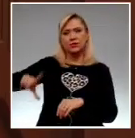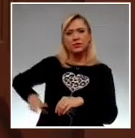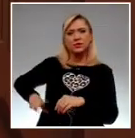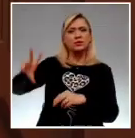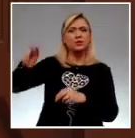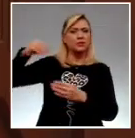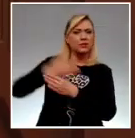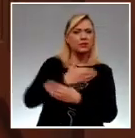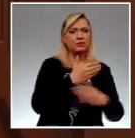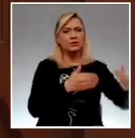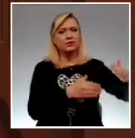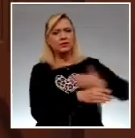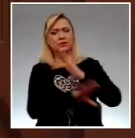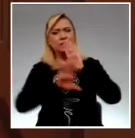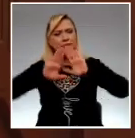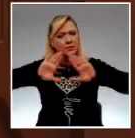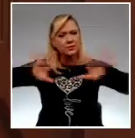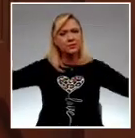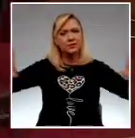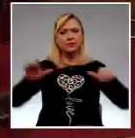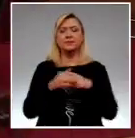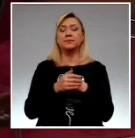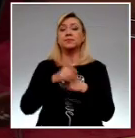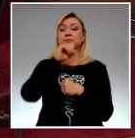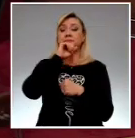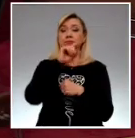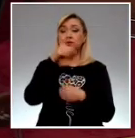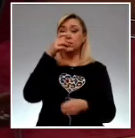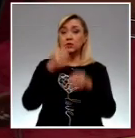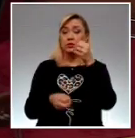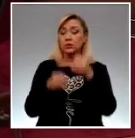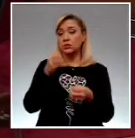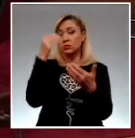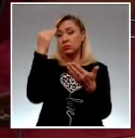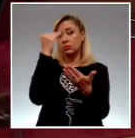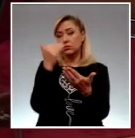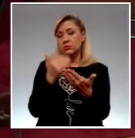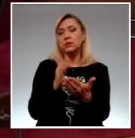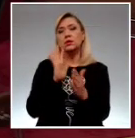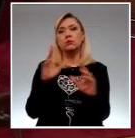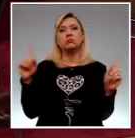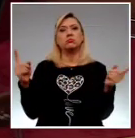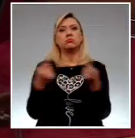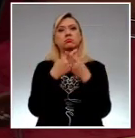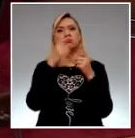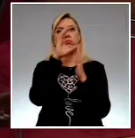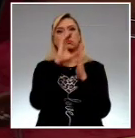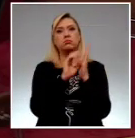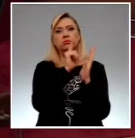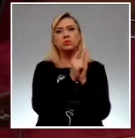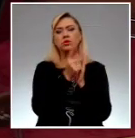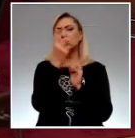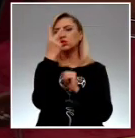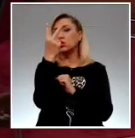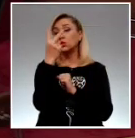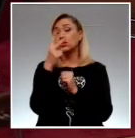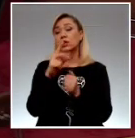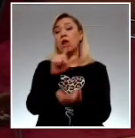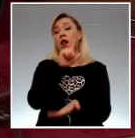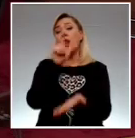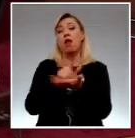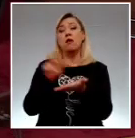resueltos por el Pleno de la Corte, subrayó las acciones de inconstitucionalidad contra dos decretos que reformaron leyes en